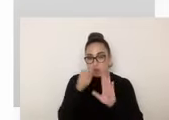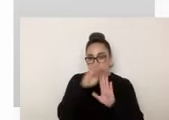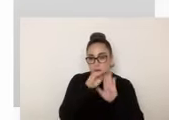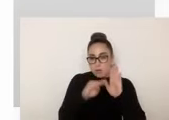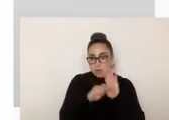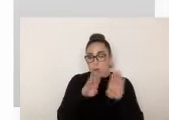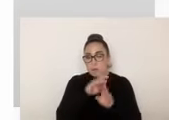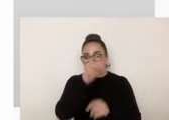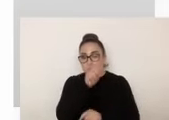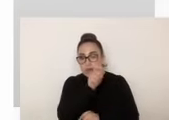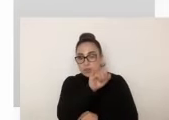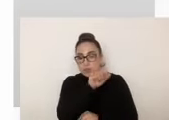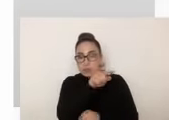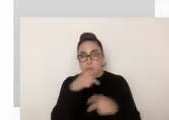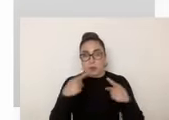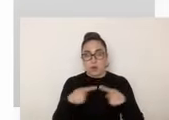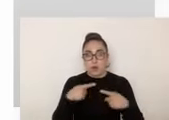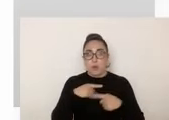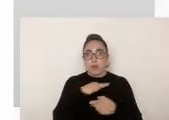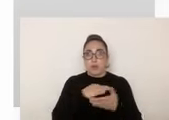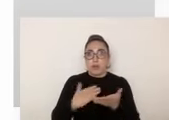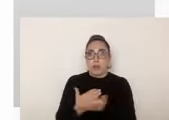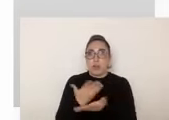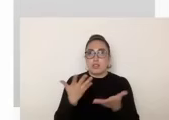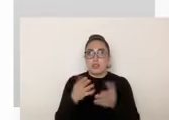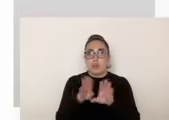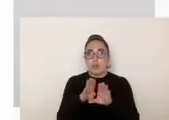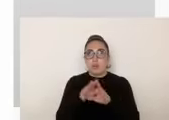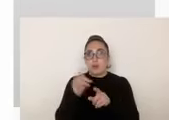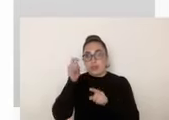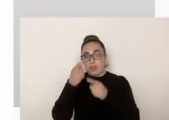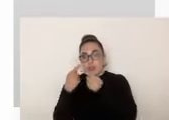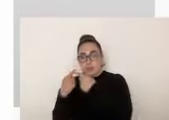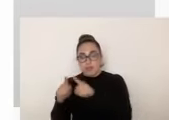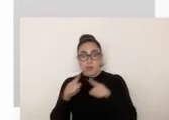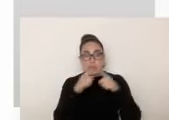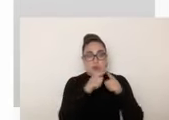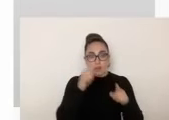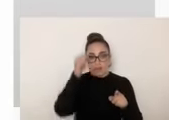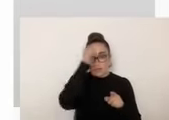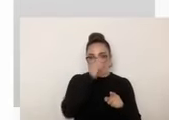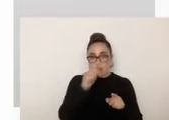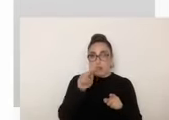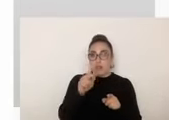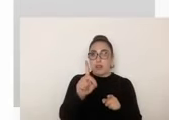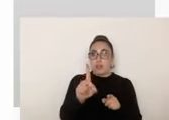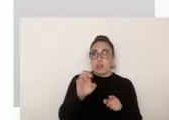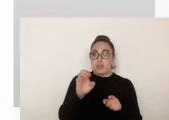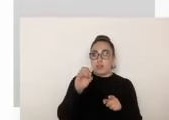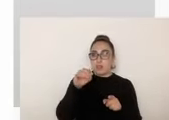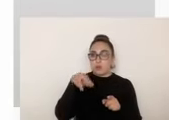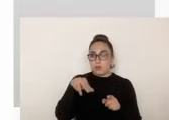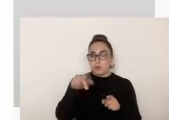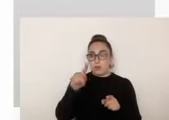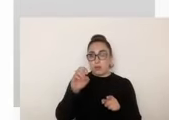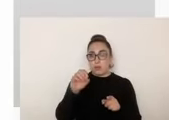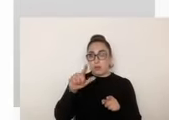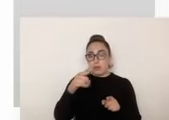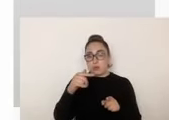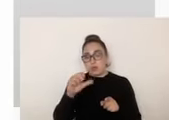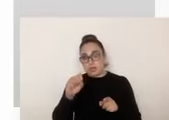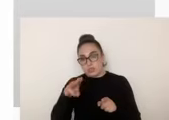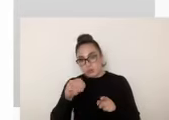contractualismo, porque podemos llegar a él a partir de las teorías deónticas principales, que son dos, el deontologismo y el consecuencialismo. Las